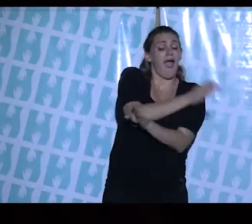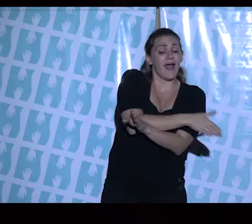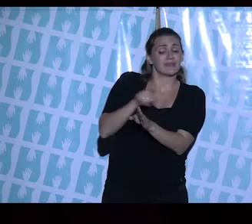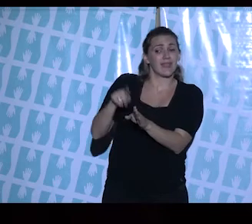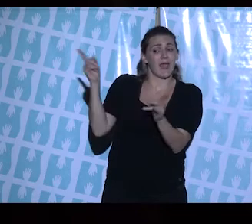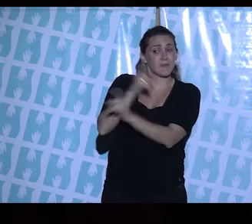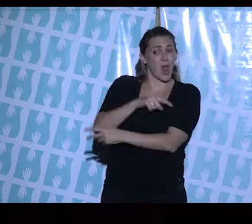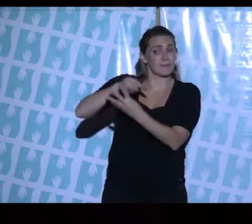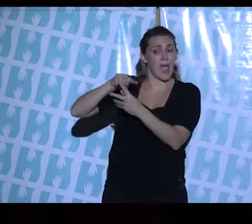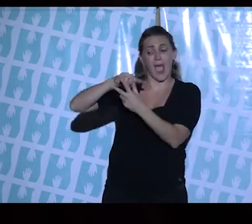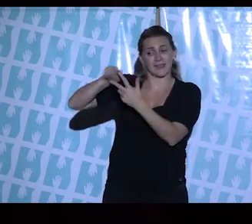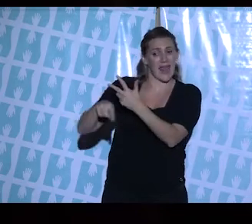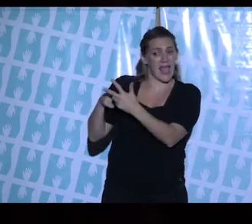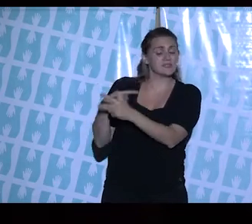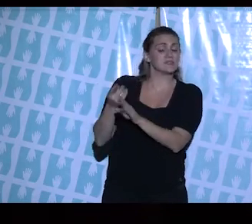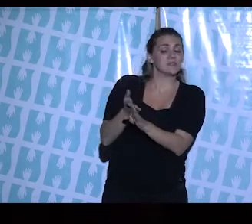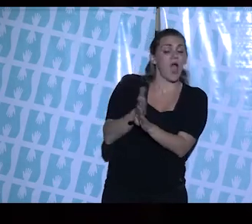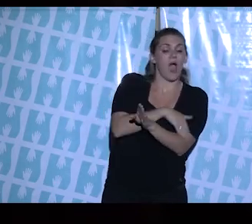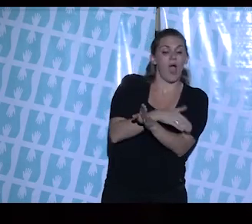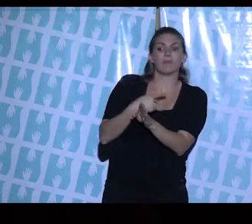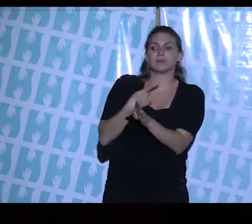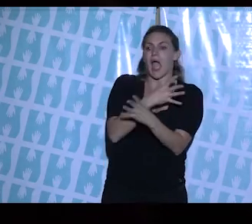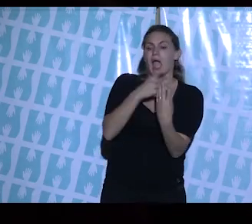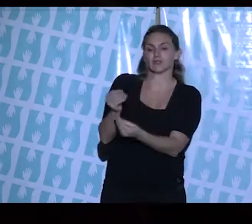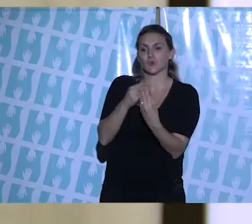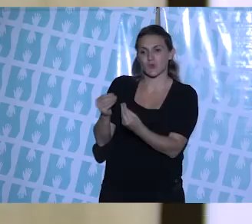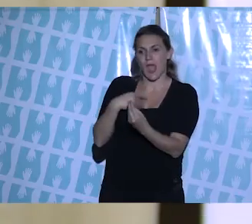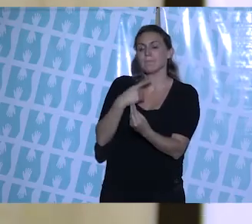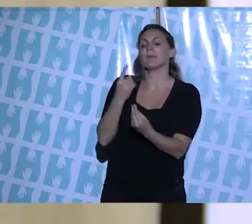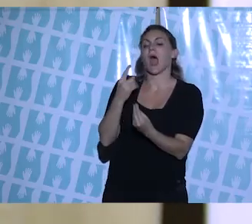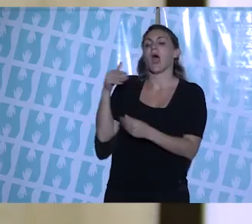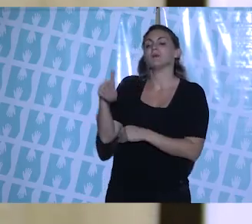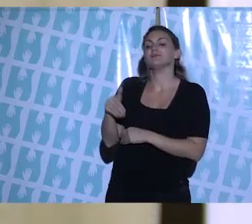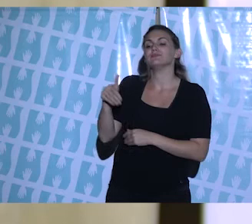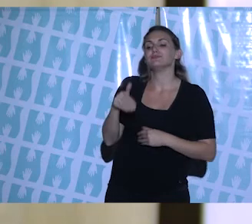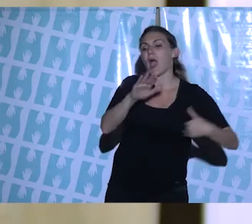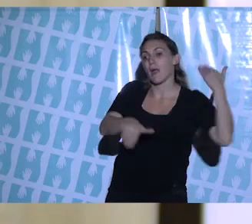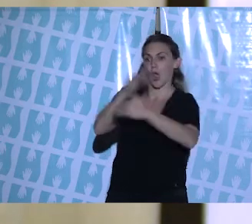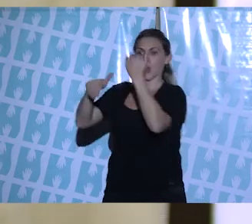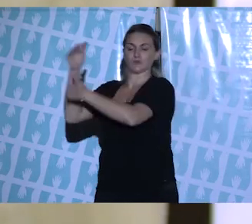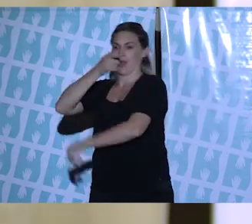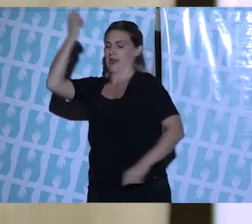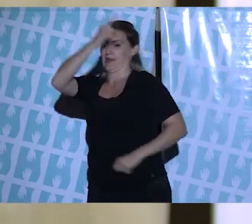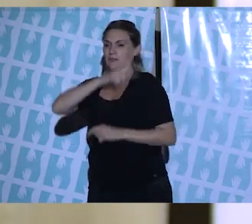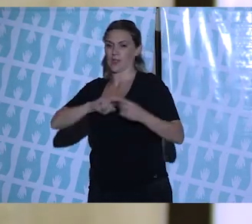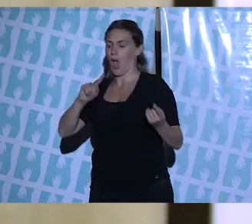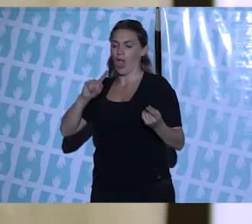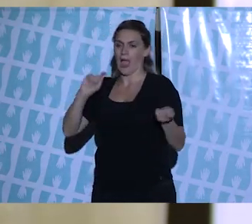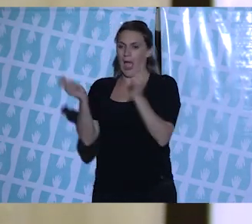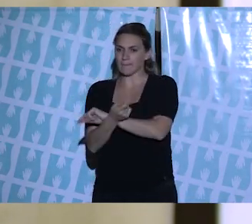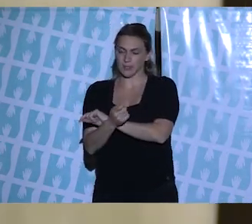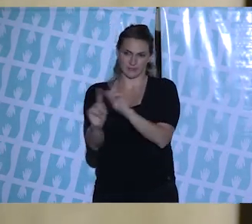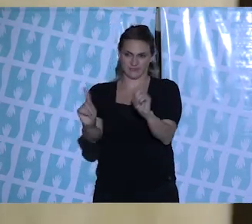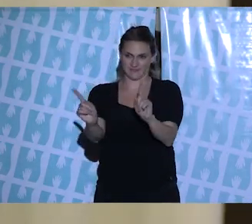y detengan, lentifiquen la progresión de la enfermedad. Entonces, uno de los avances